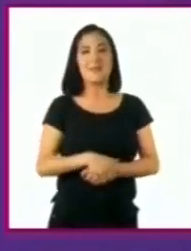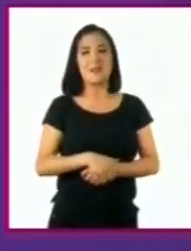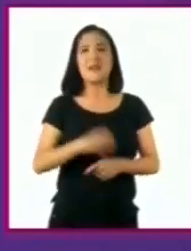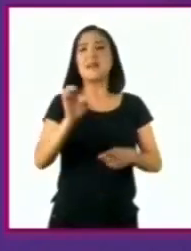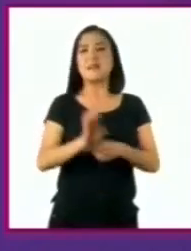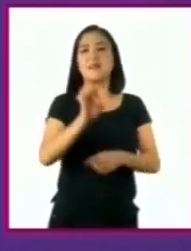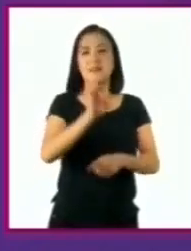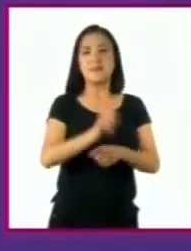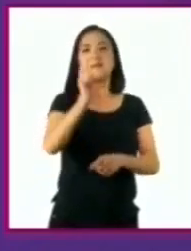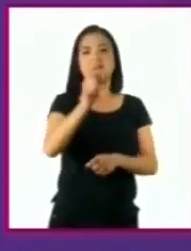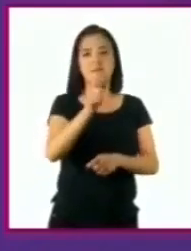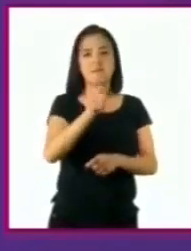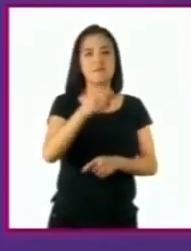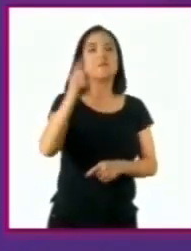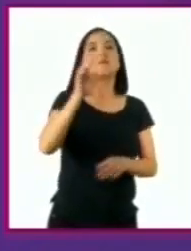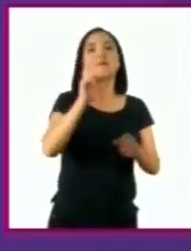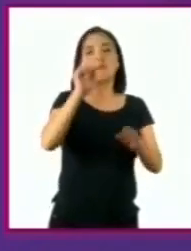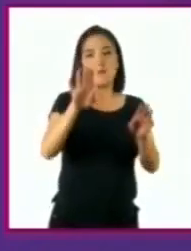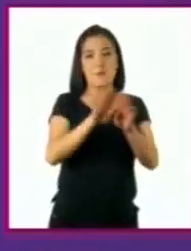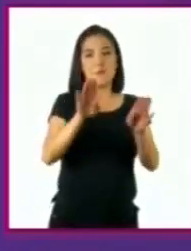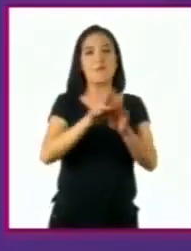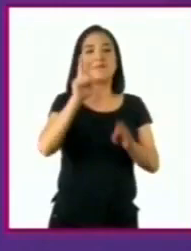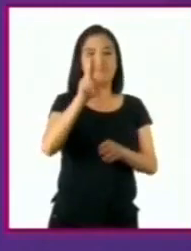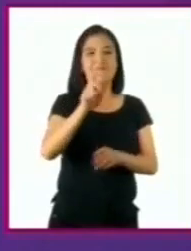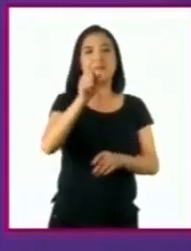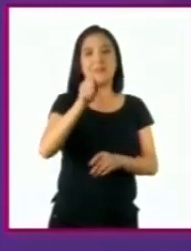entonces, las rectas son paralelas.